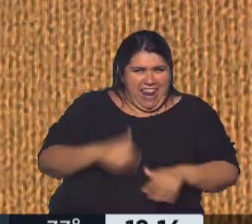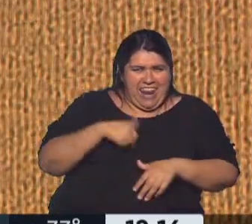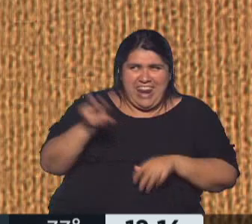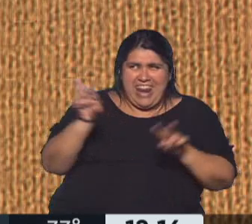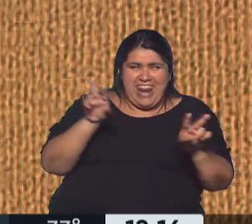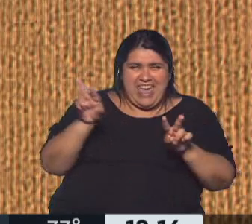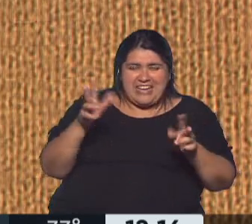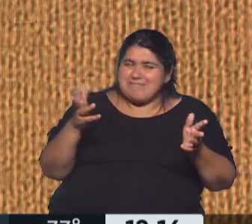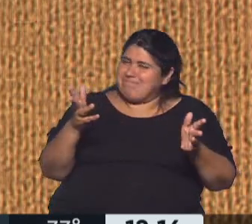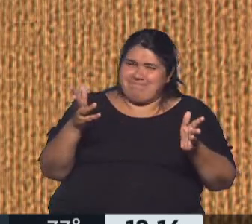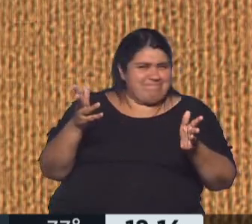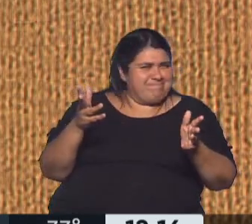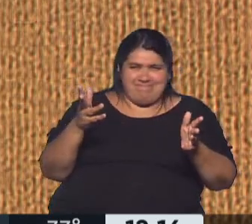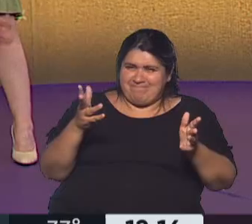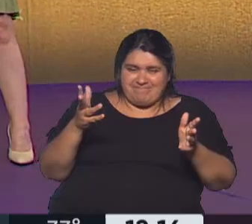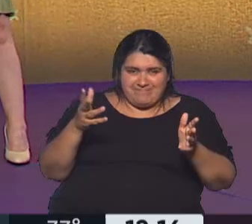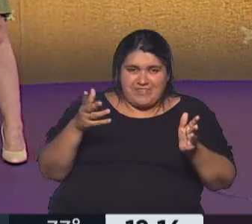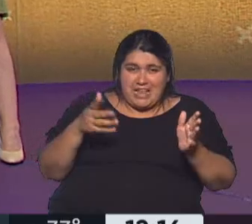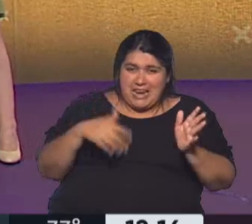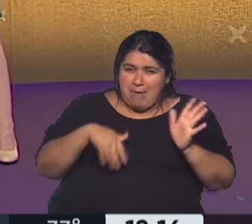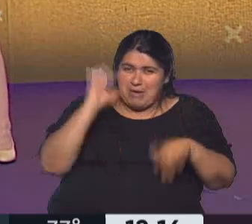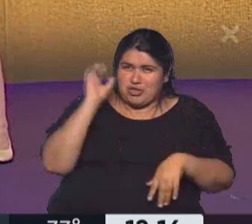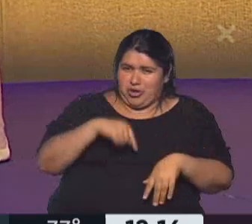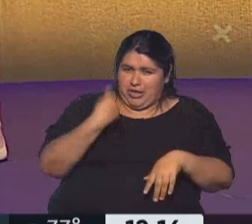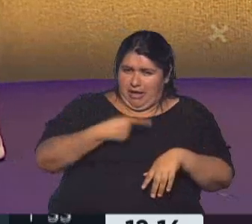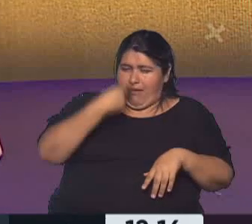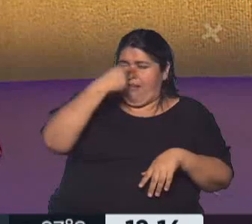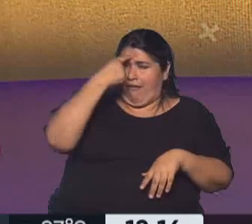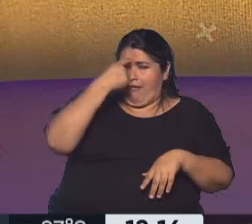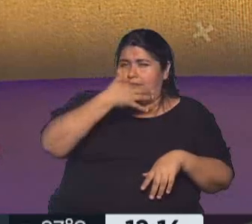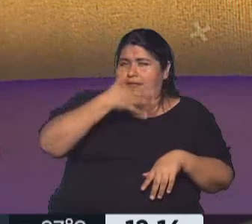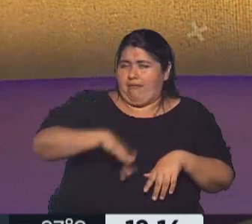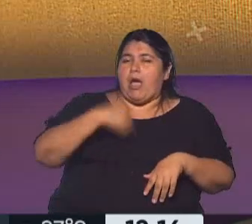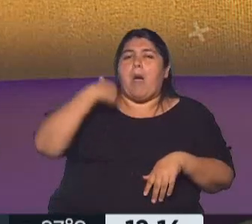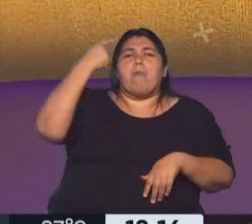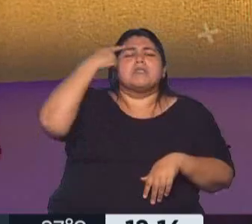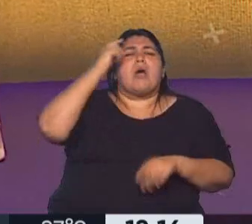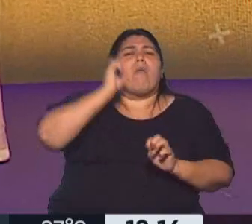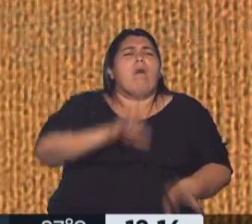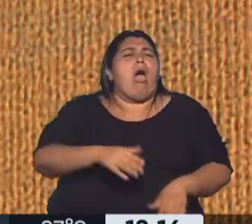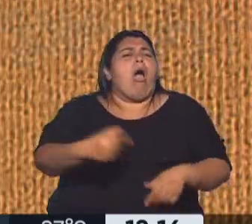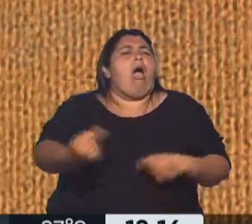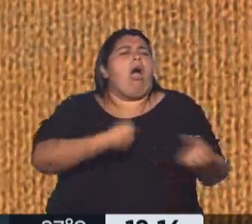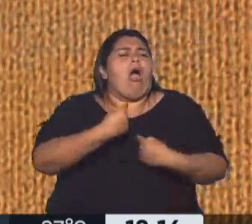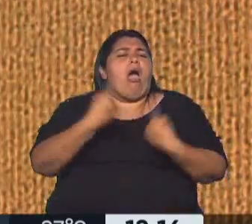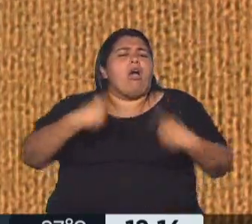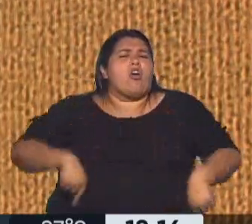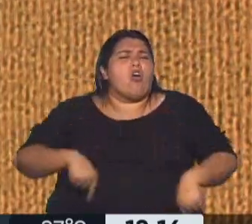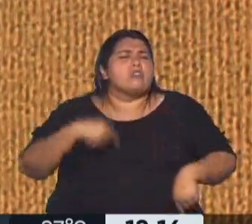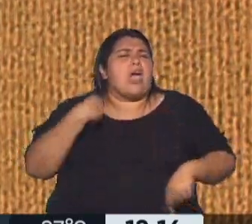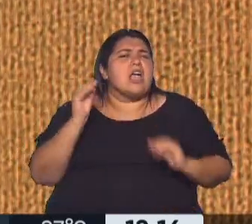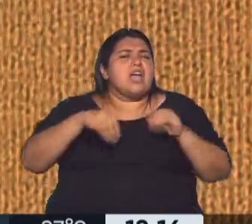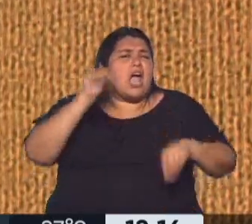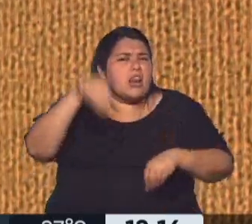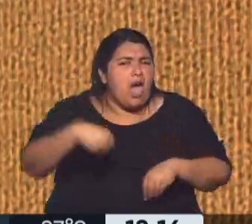éramos, porque a quienes en muchos casos sosteníamos esto, se nos decía que éramos exagerados, que en realidad